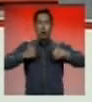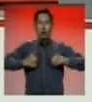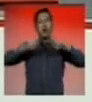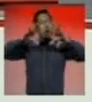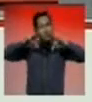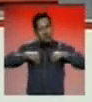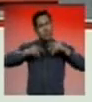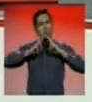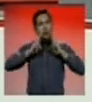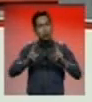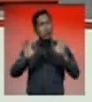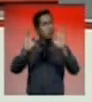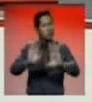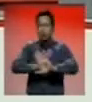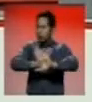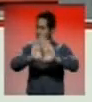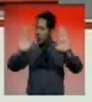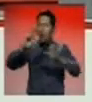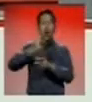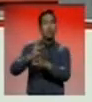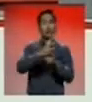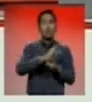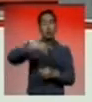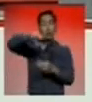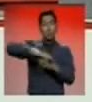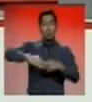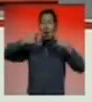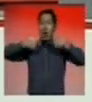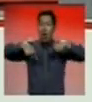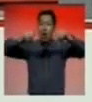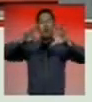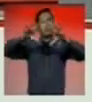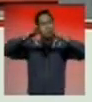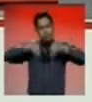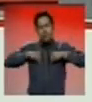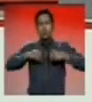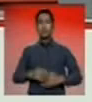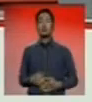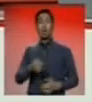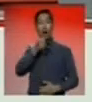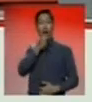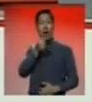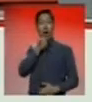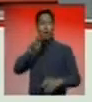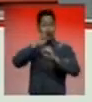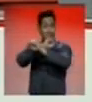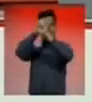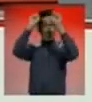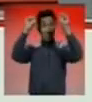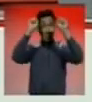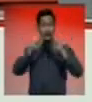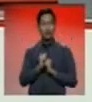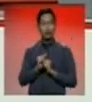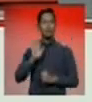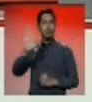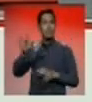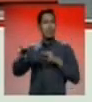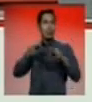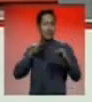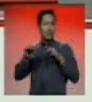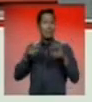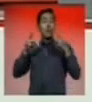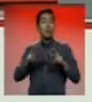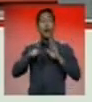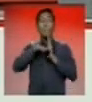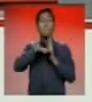resultado electoral que difunda el consejo nacional electoral en nuestro espacio de entrevistas matinales con romel garzón también manifestó que el